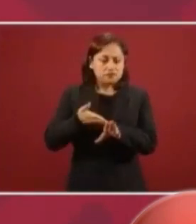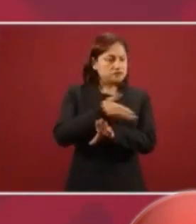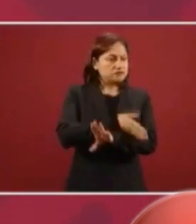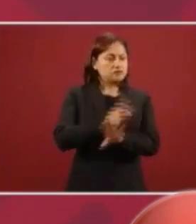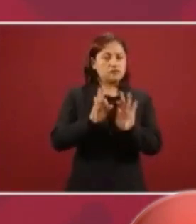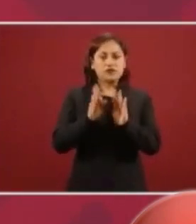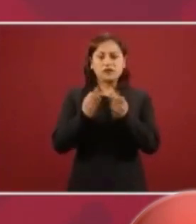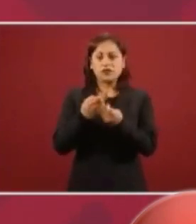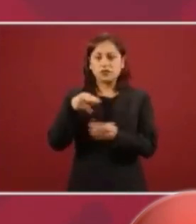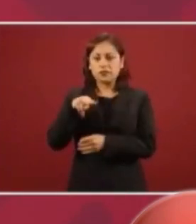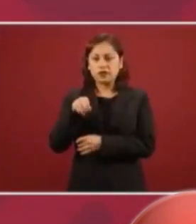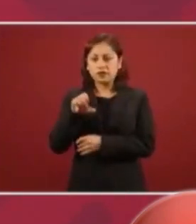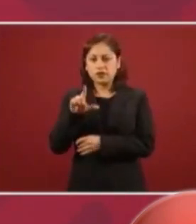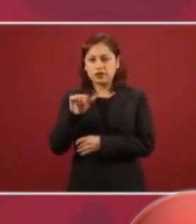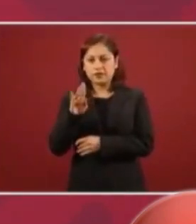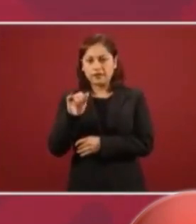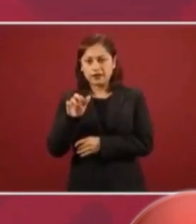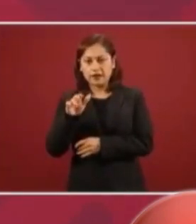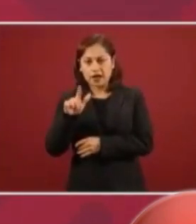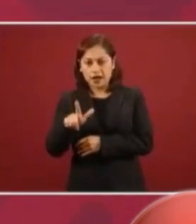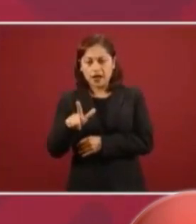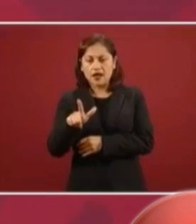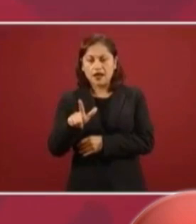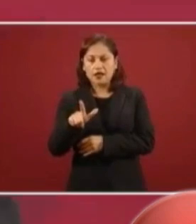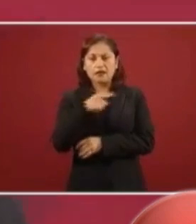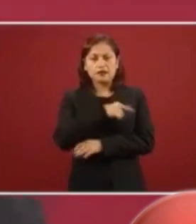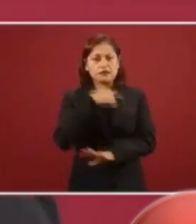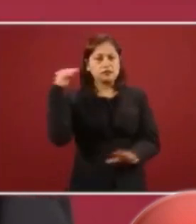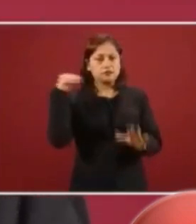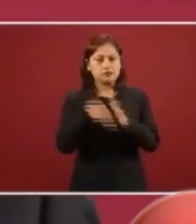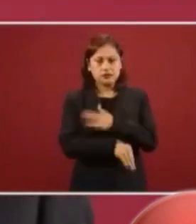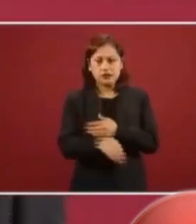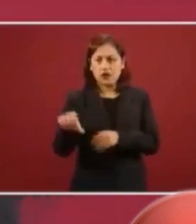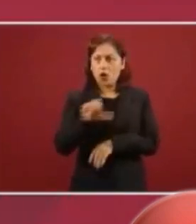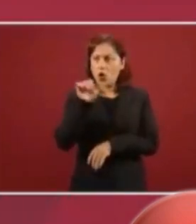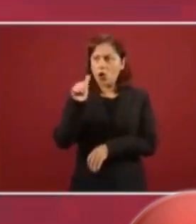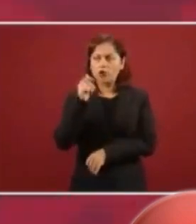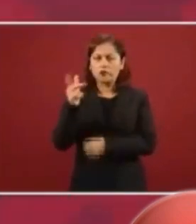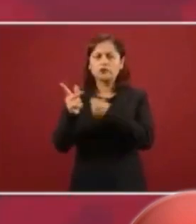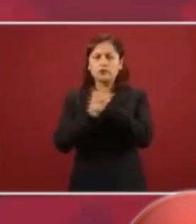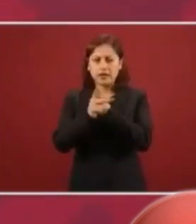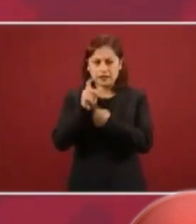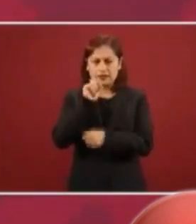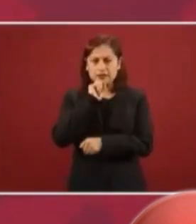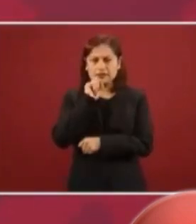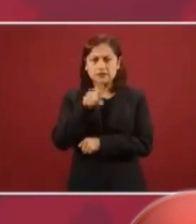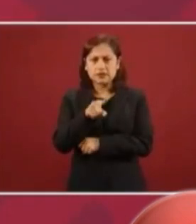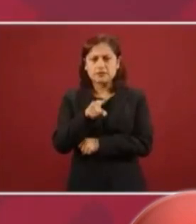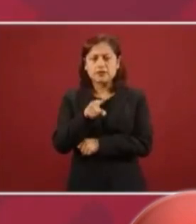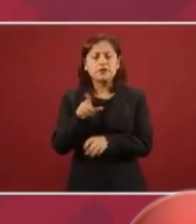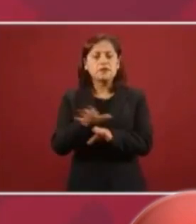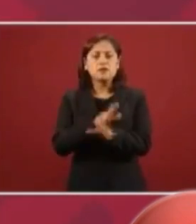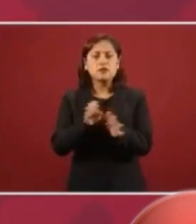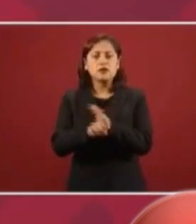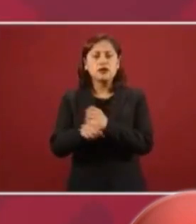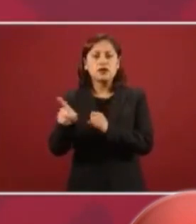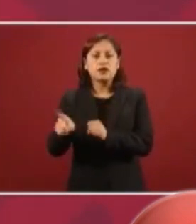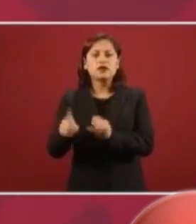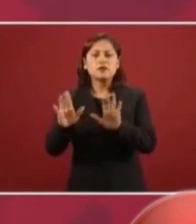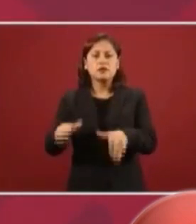manifiesta en algunos países en dónde están en las calles los